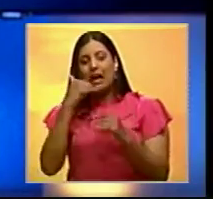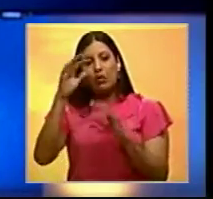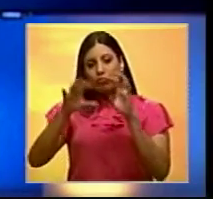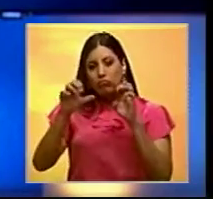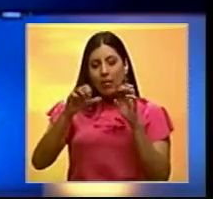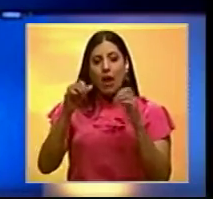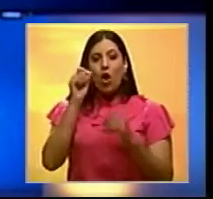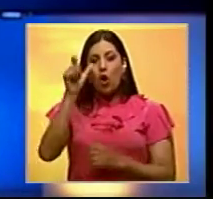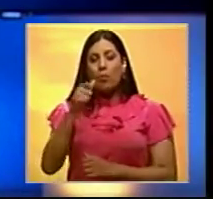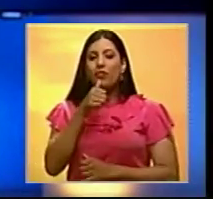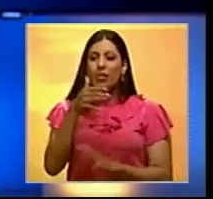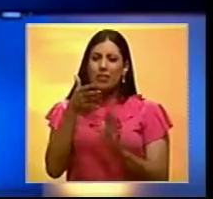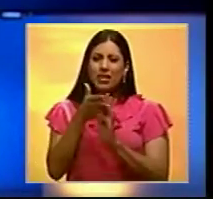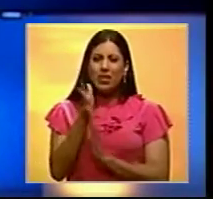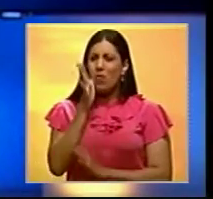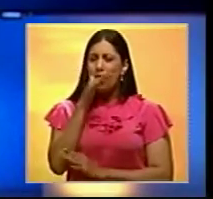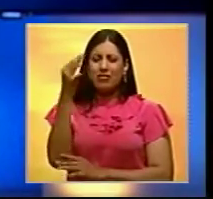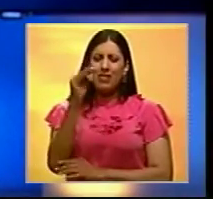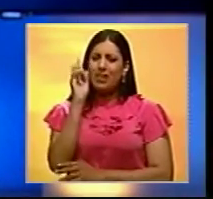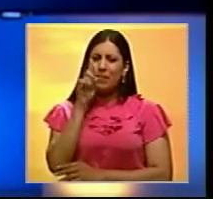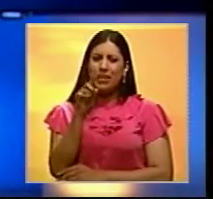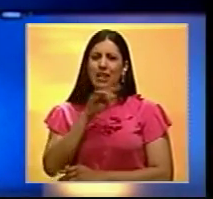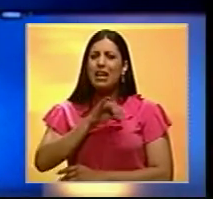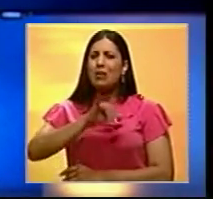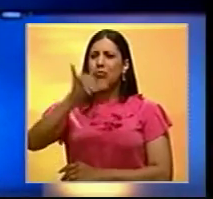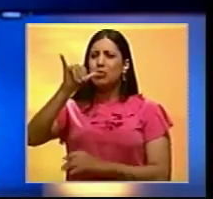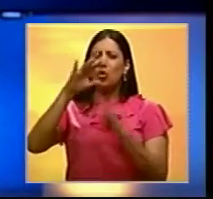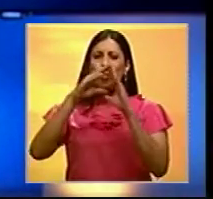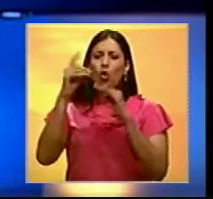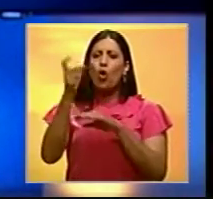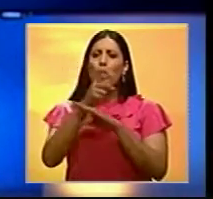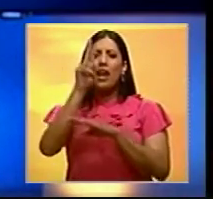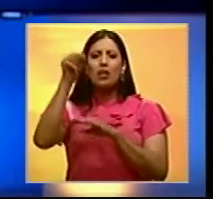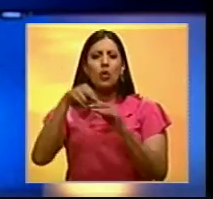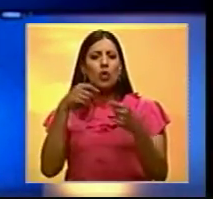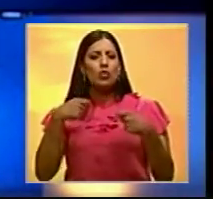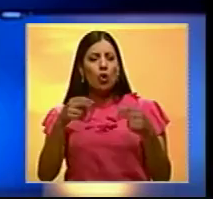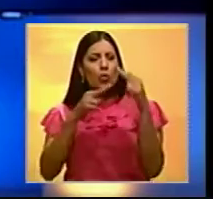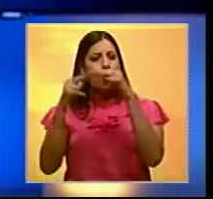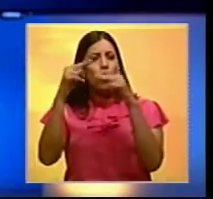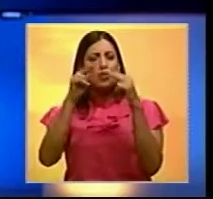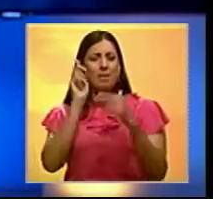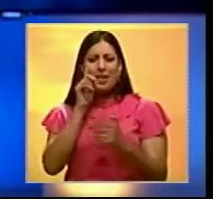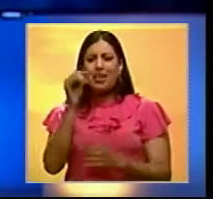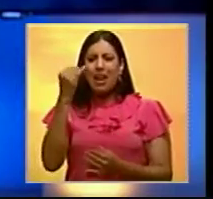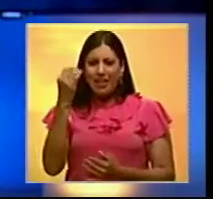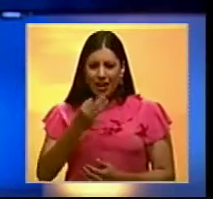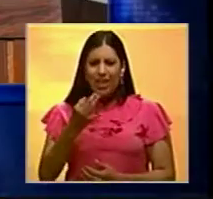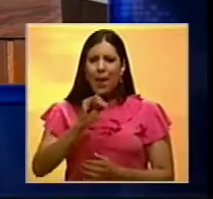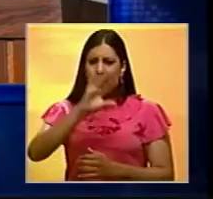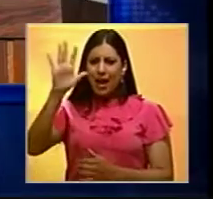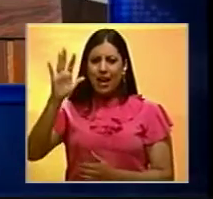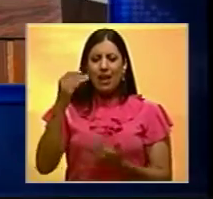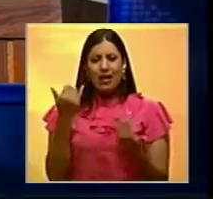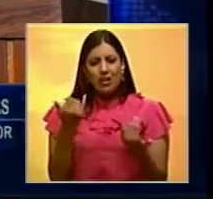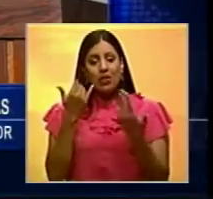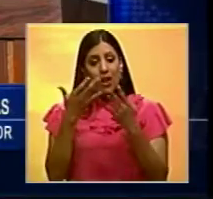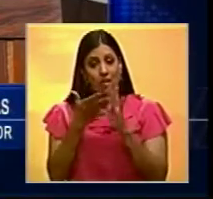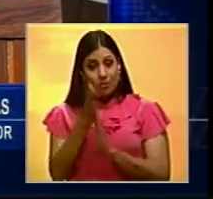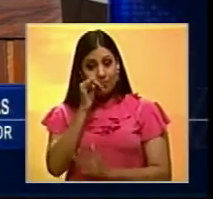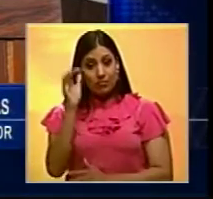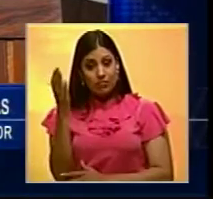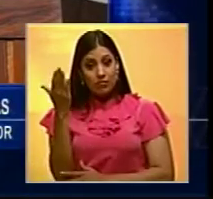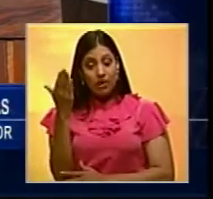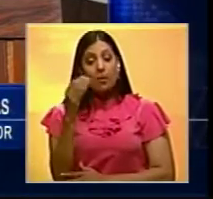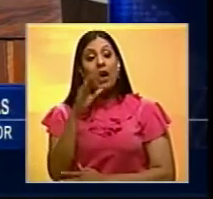Alberto González, calificó como irreales las cifras dadas por el gobierno nacional sobre la construcción de viviendas en el país. A juicio de